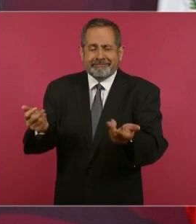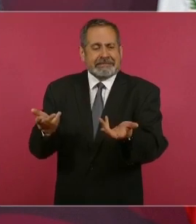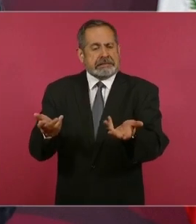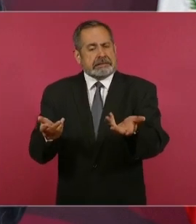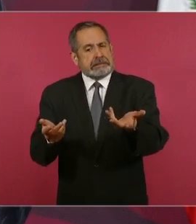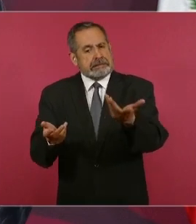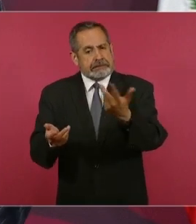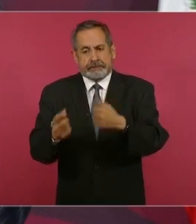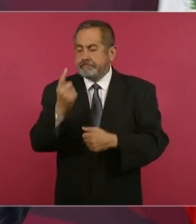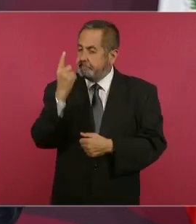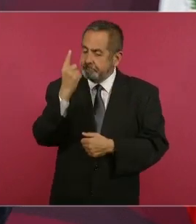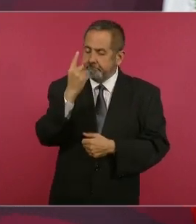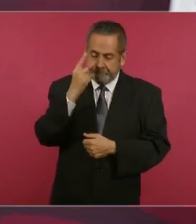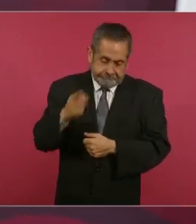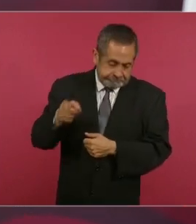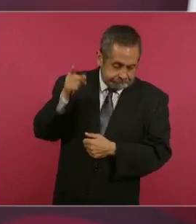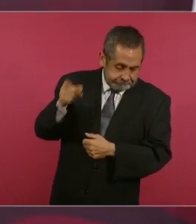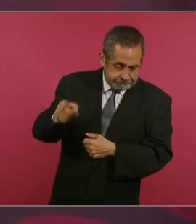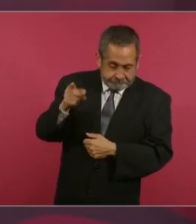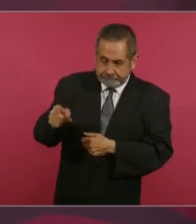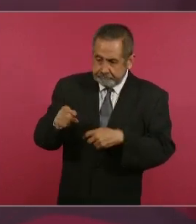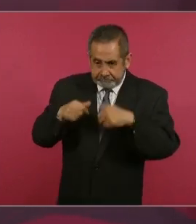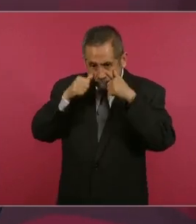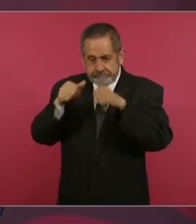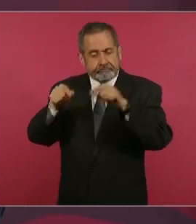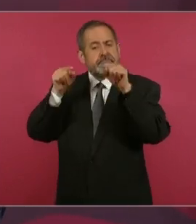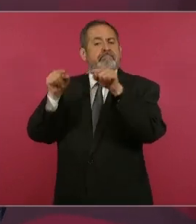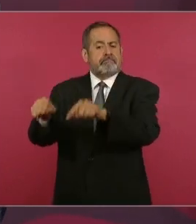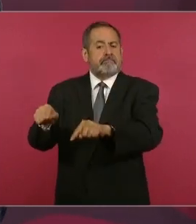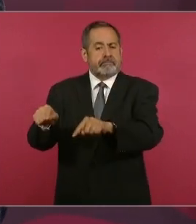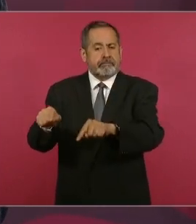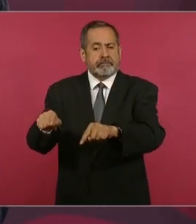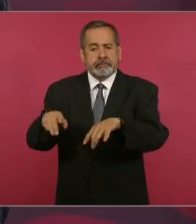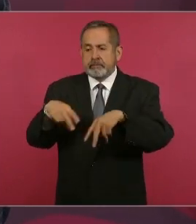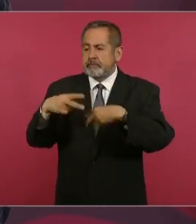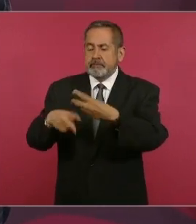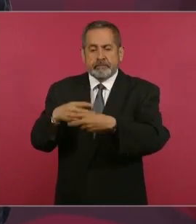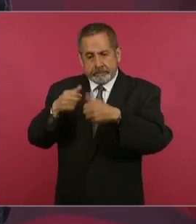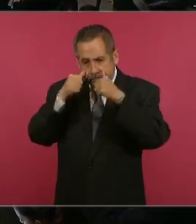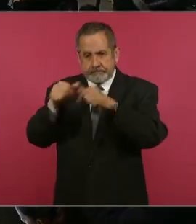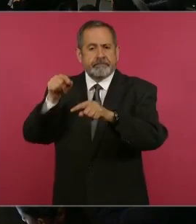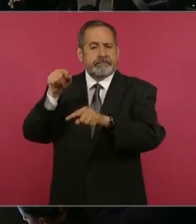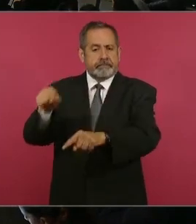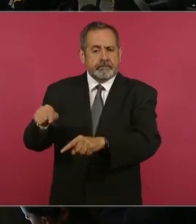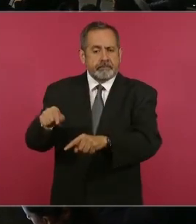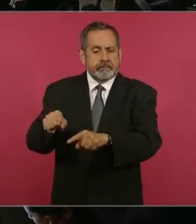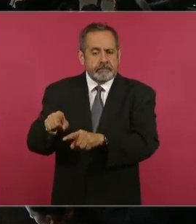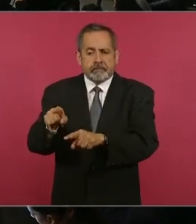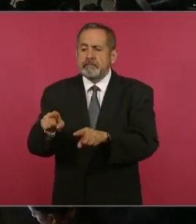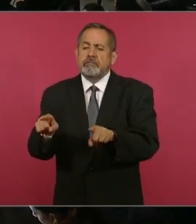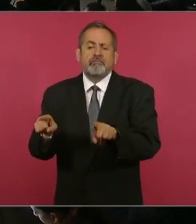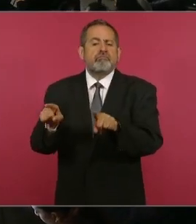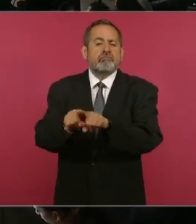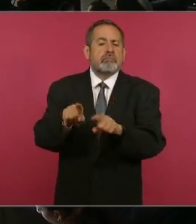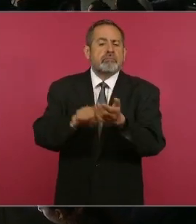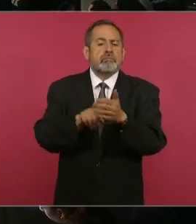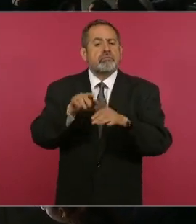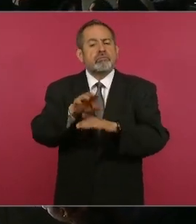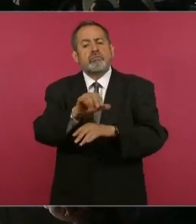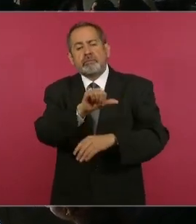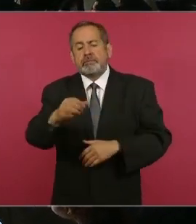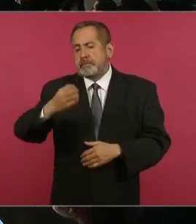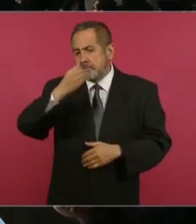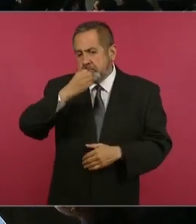Entonces, lo primero tiene que ser a ellos, y lo mismo en el caso de la